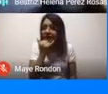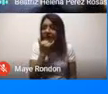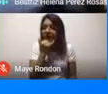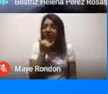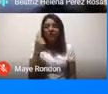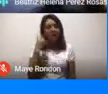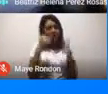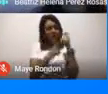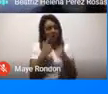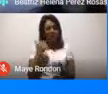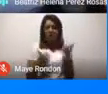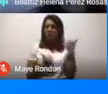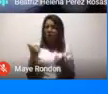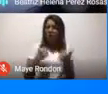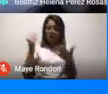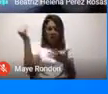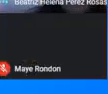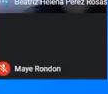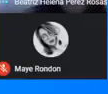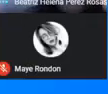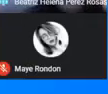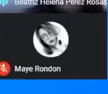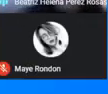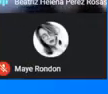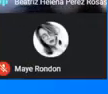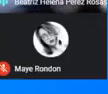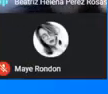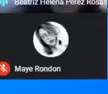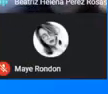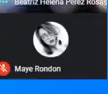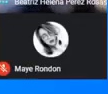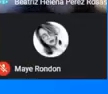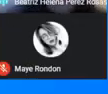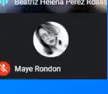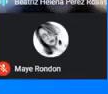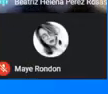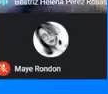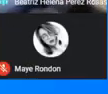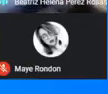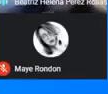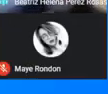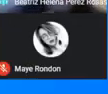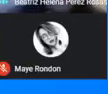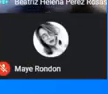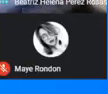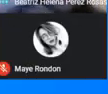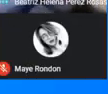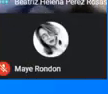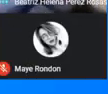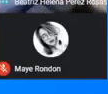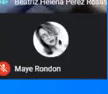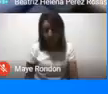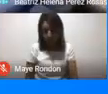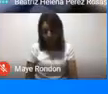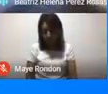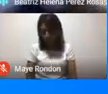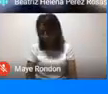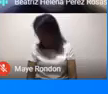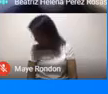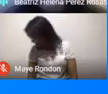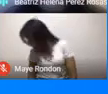pensar cuáles son esos elementos que pueden venir dentro de lo que ya quiero yo como en el imaginario de turismo.